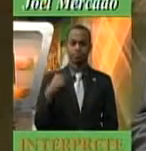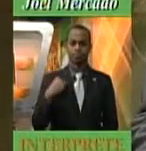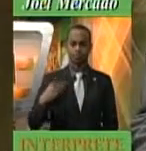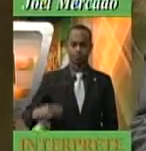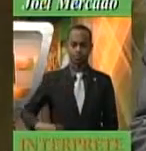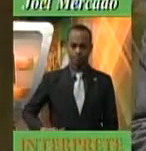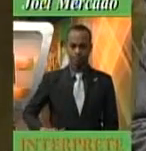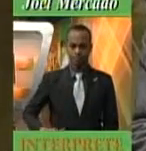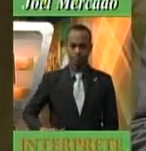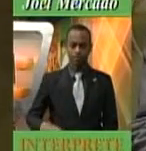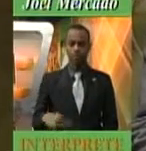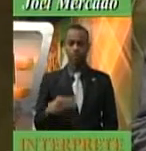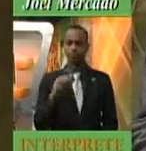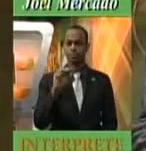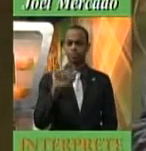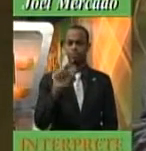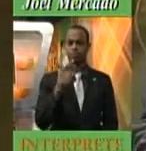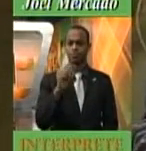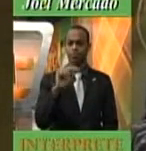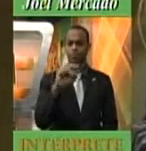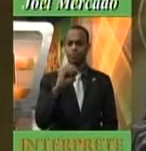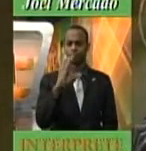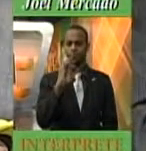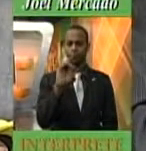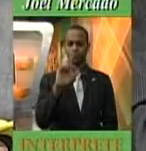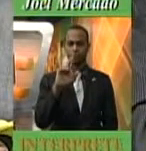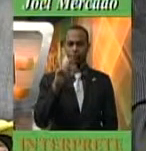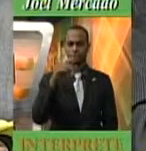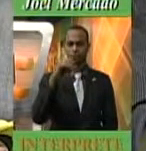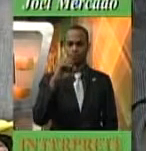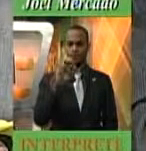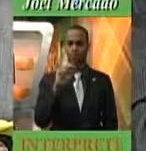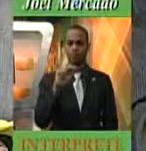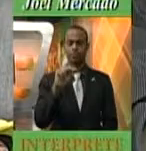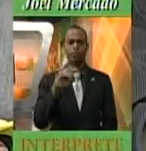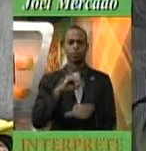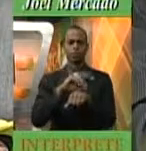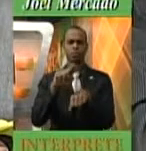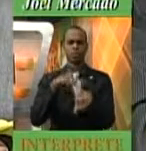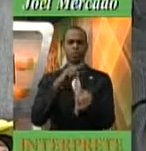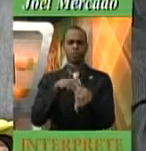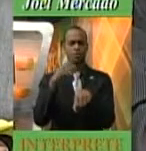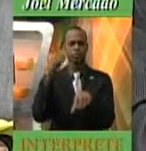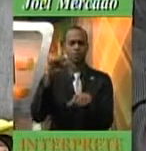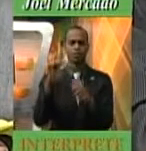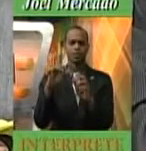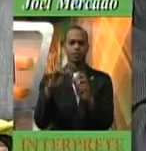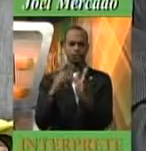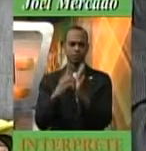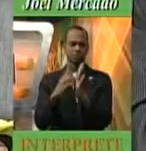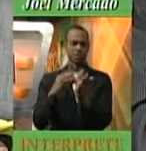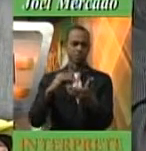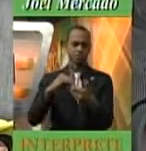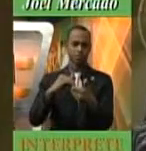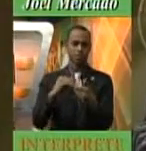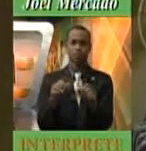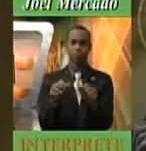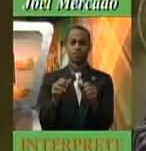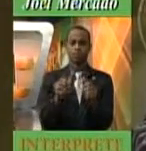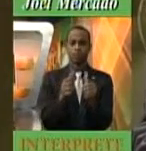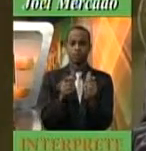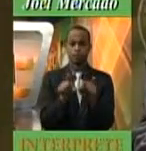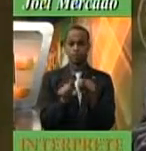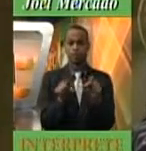Magino Corporán del Consejo Nacional para la Discapacidad del CONADIS y con